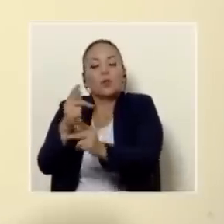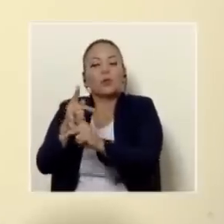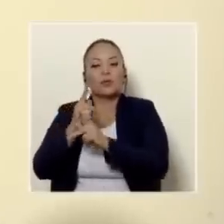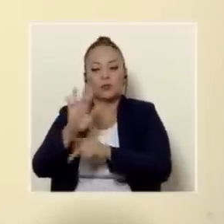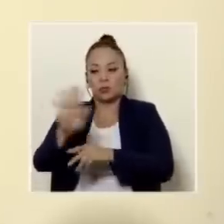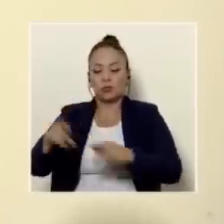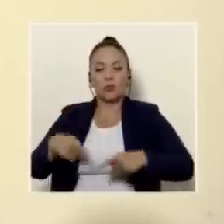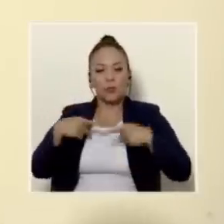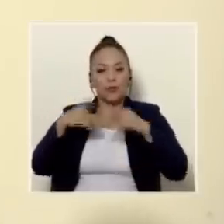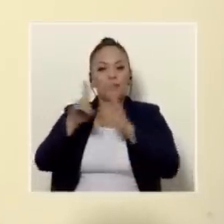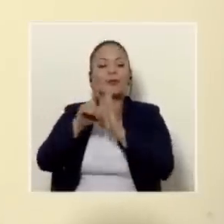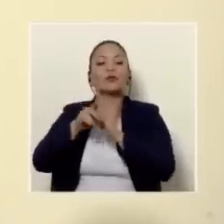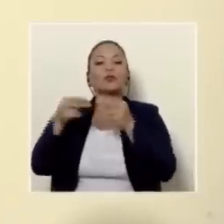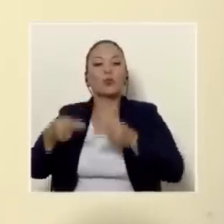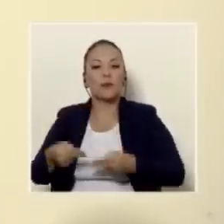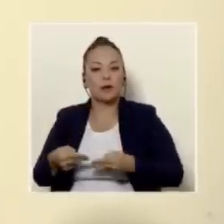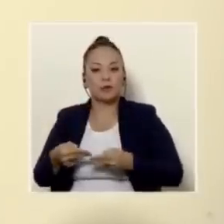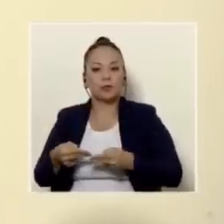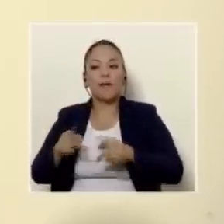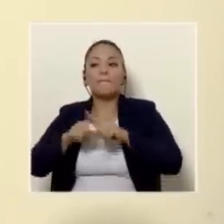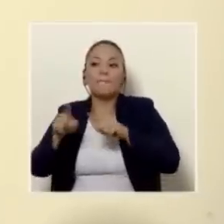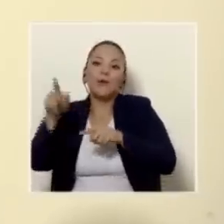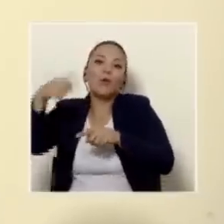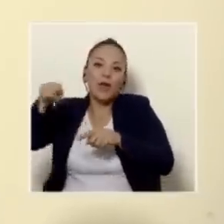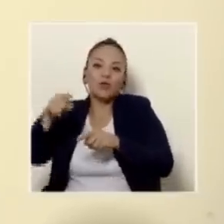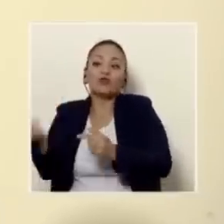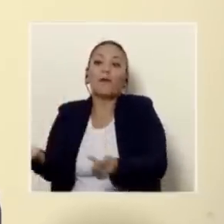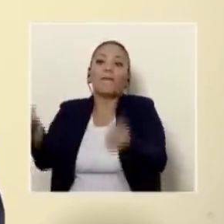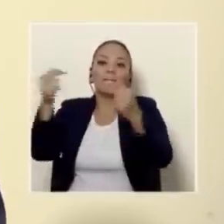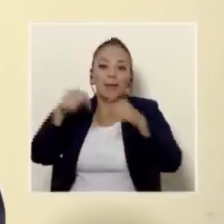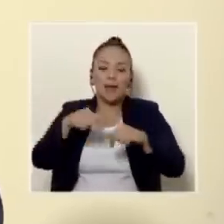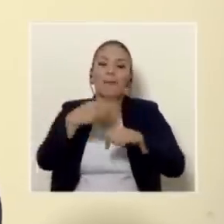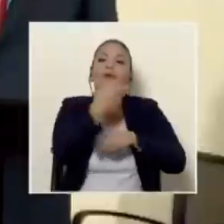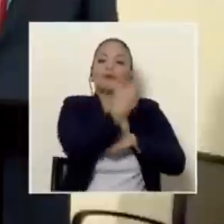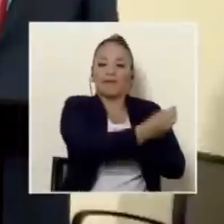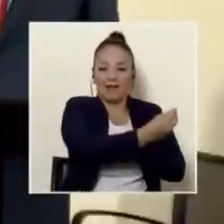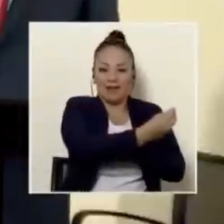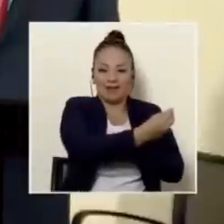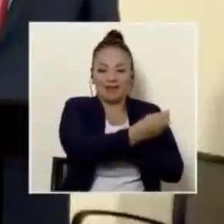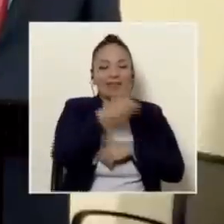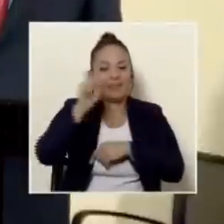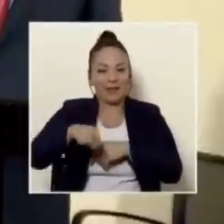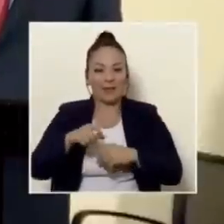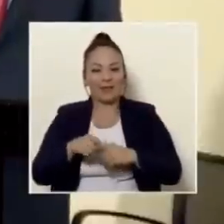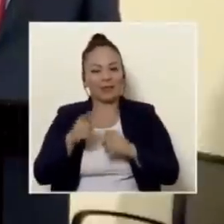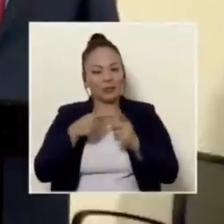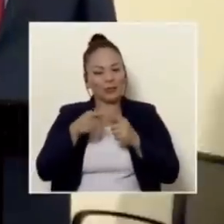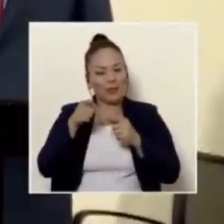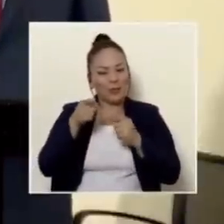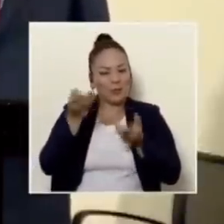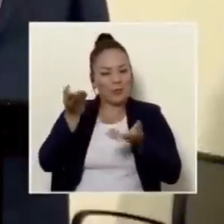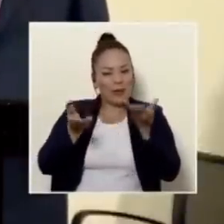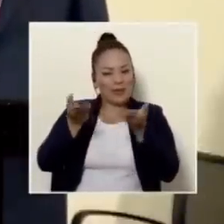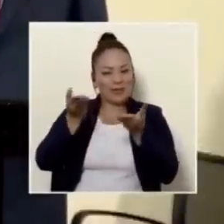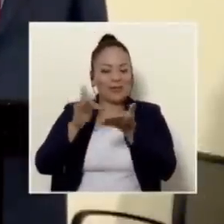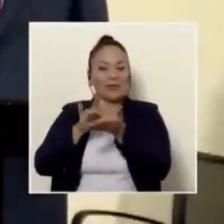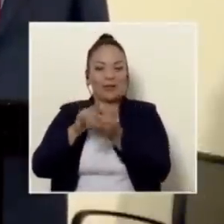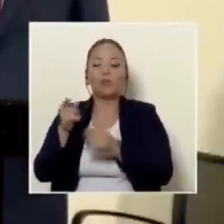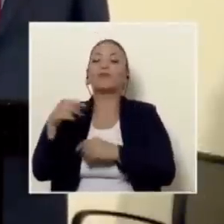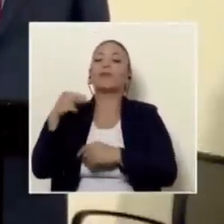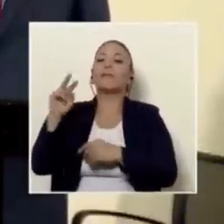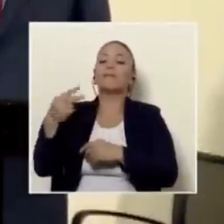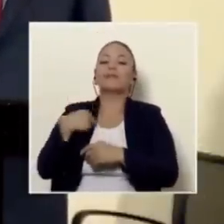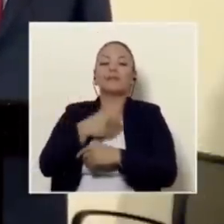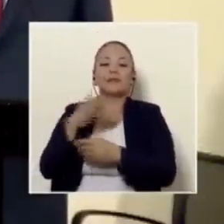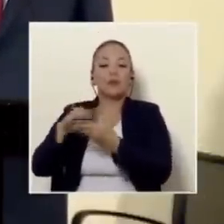protección a sus vidas y derechos humanos, que fluyan. Entonces, ahí hay un balance delicado. Cuéntele, señora